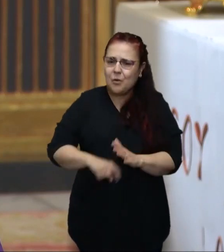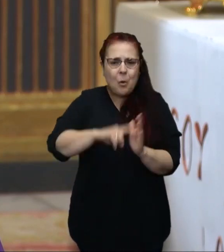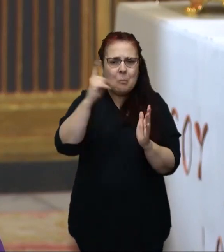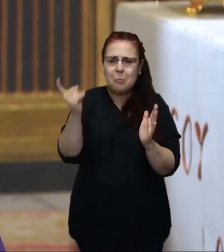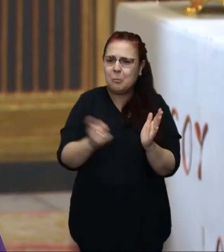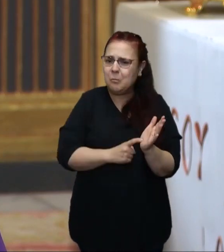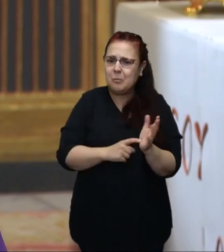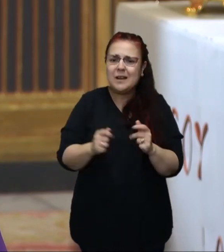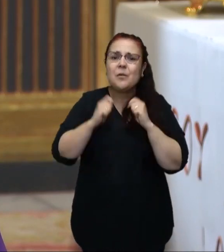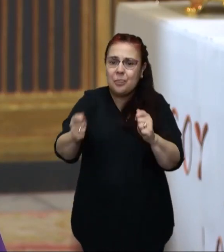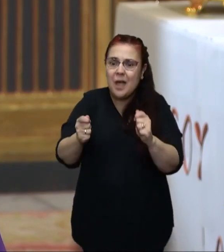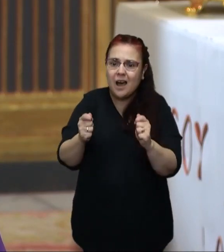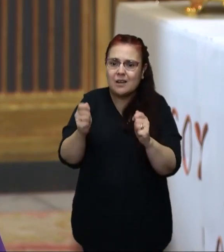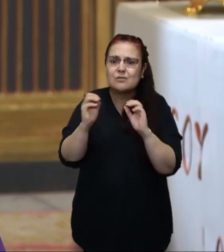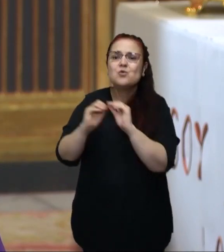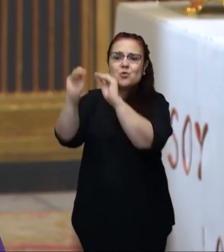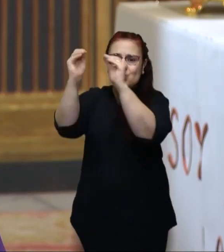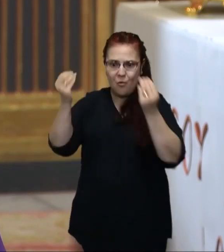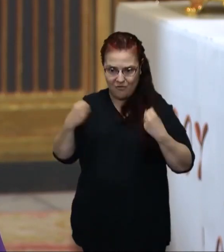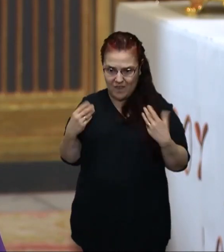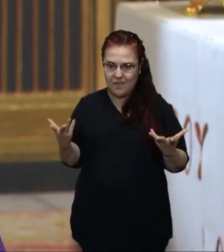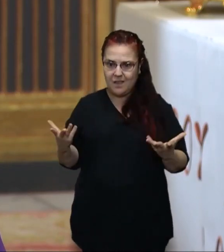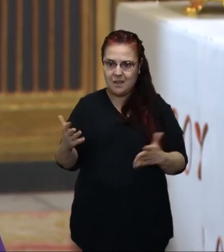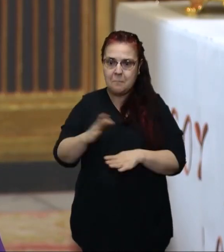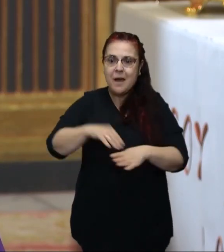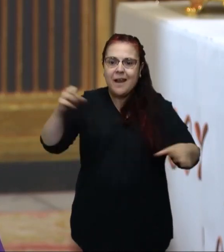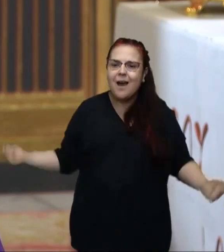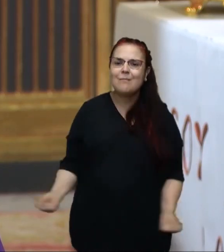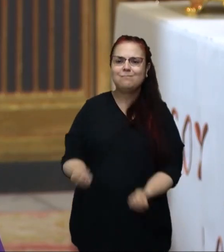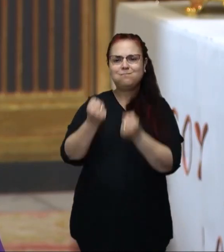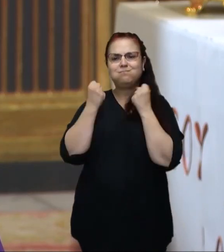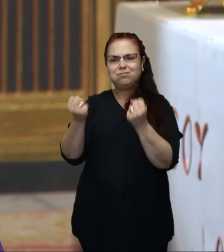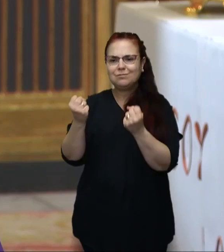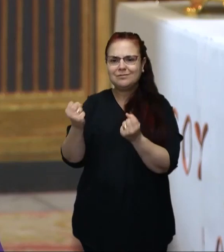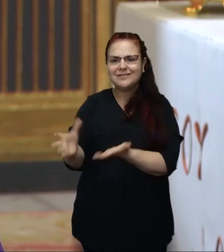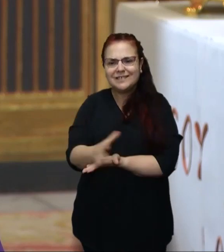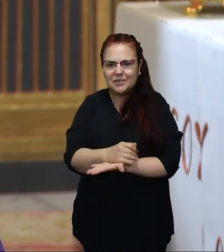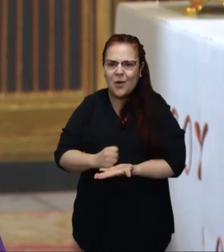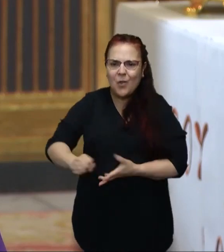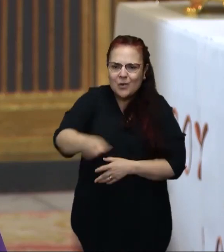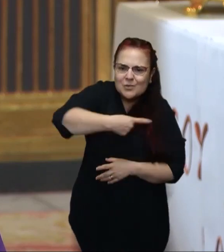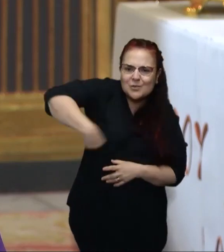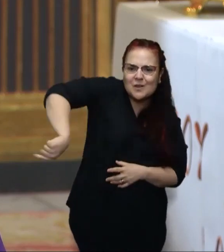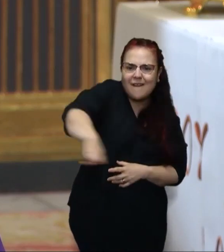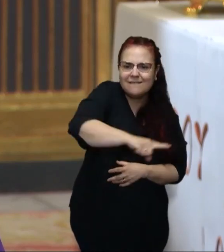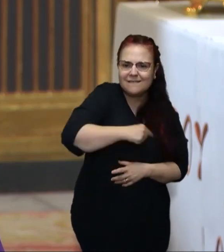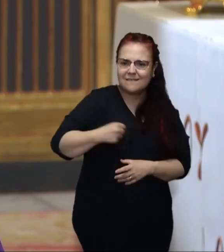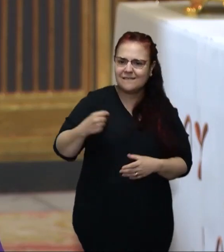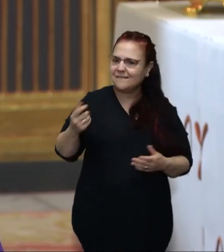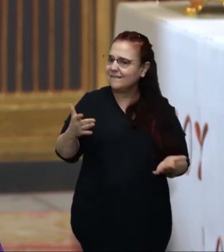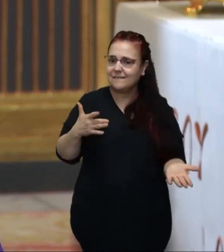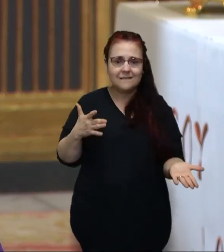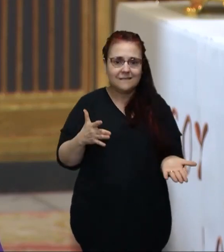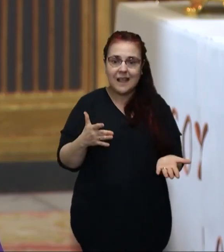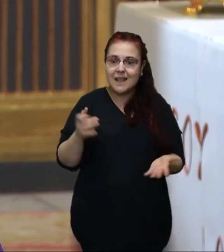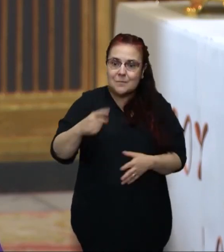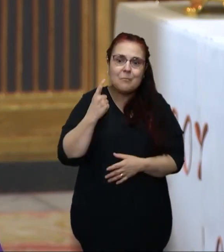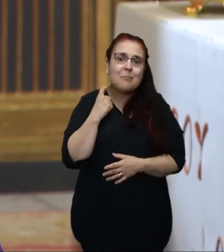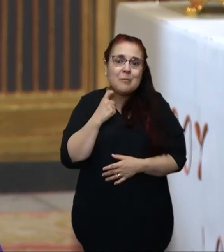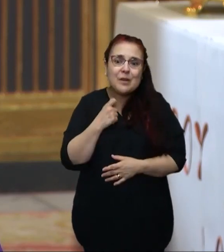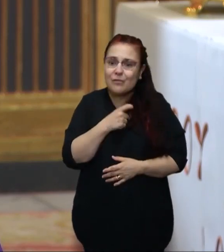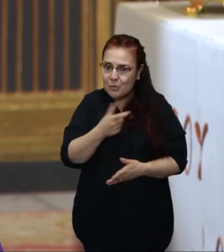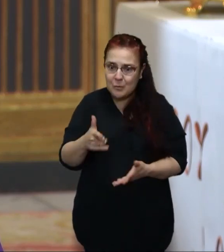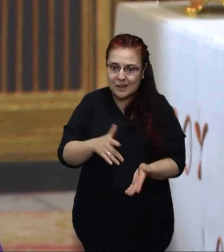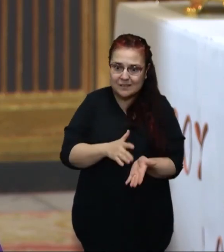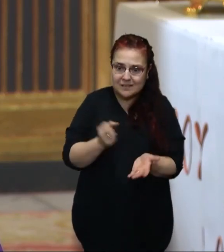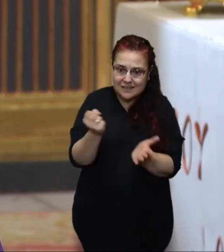que da su vida por rescate, en rescate por todos. En definitiva, el perfume es el